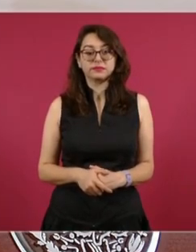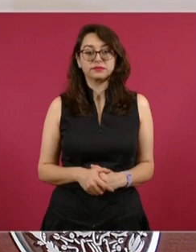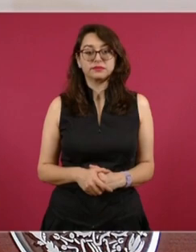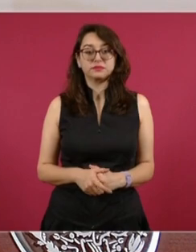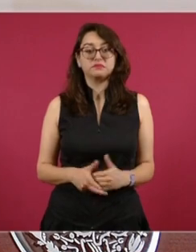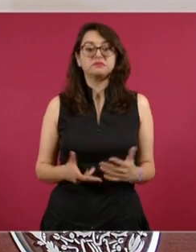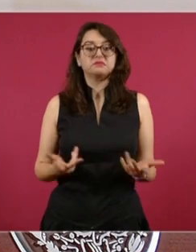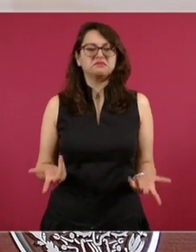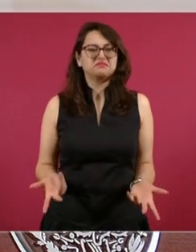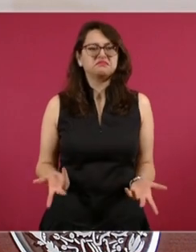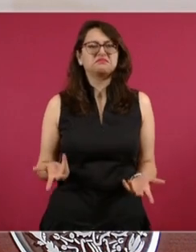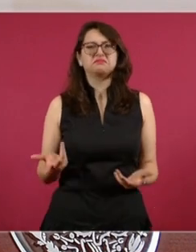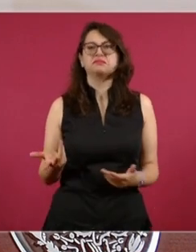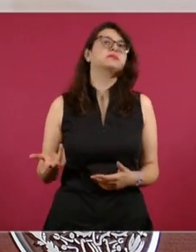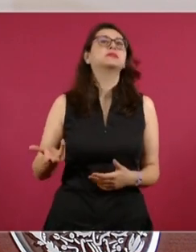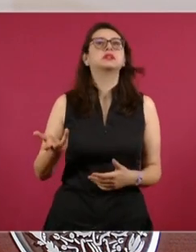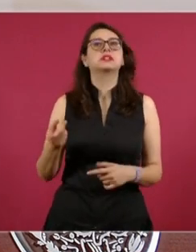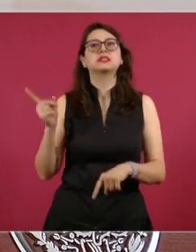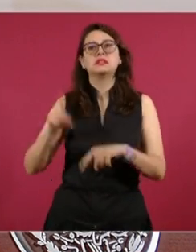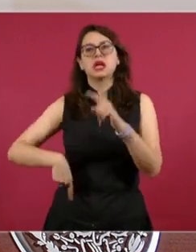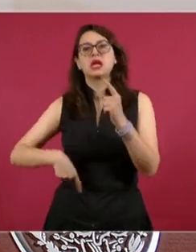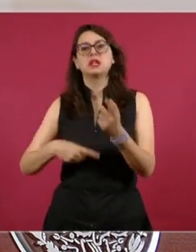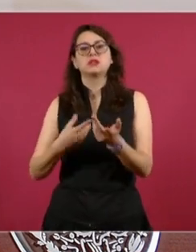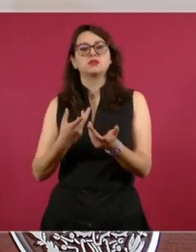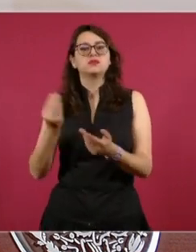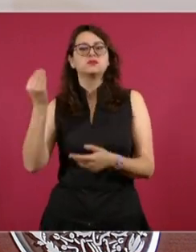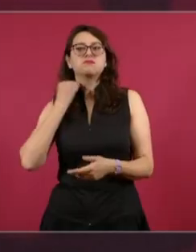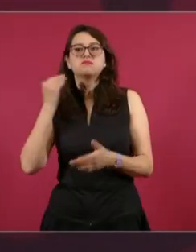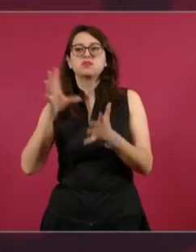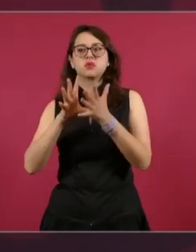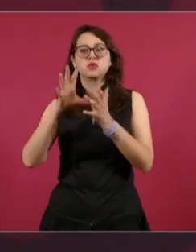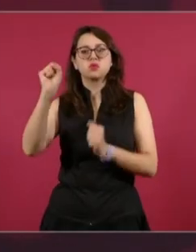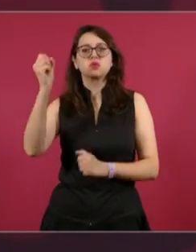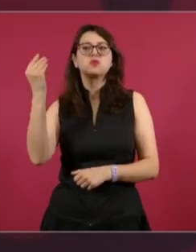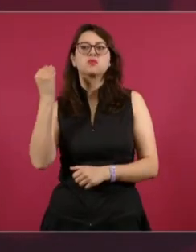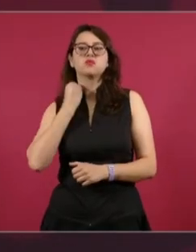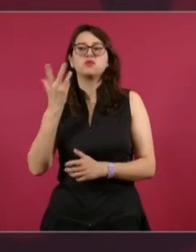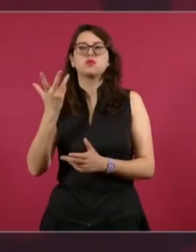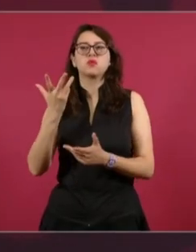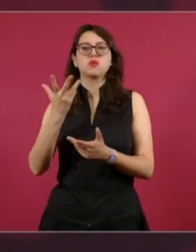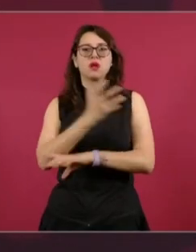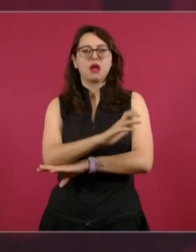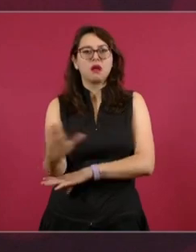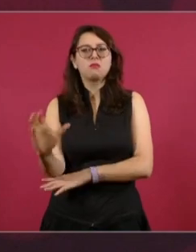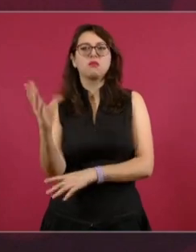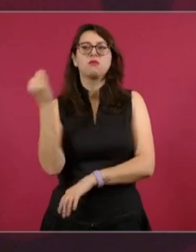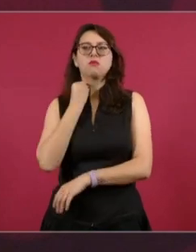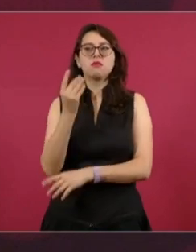El derecho constitucional, el derecho agrario, el derecho laboral